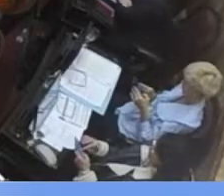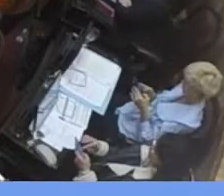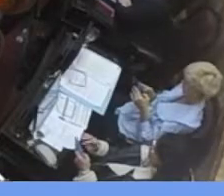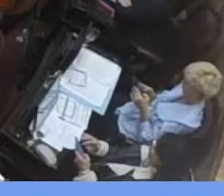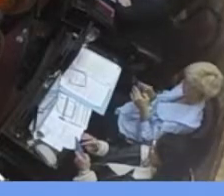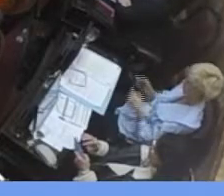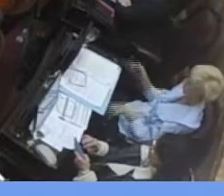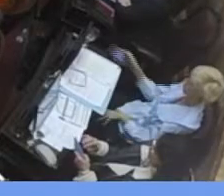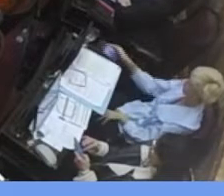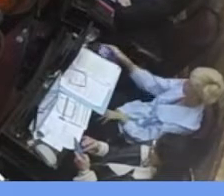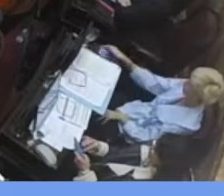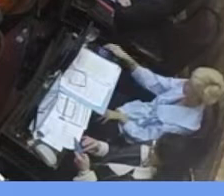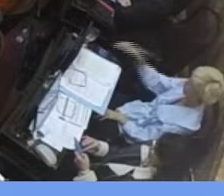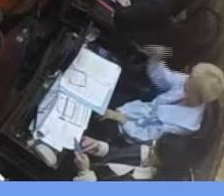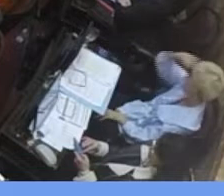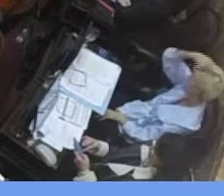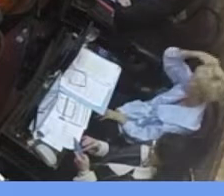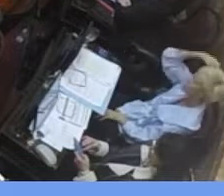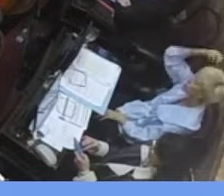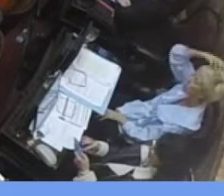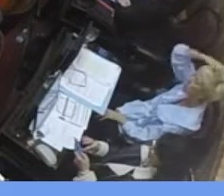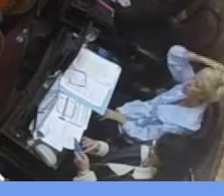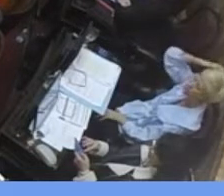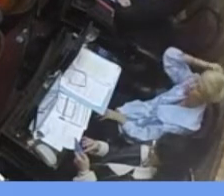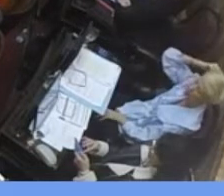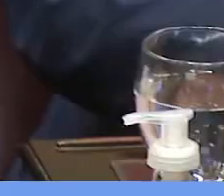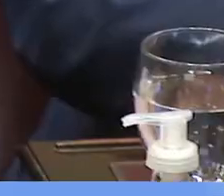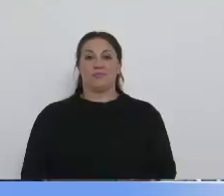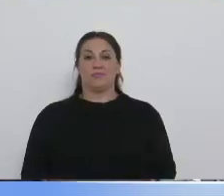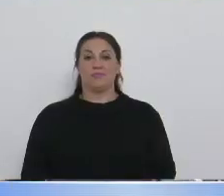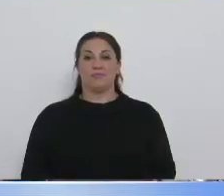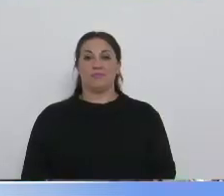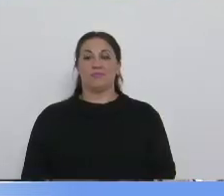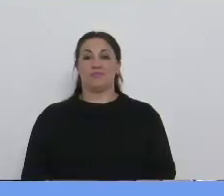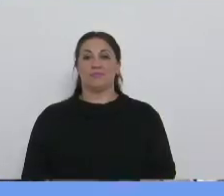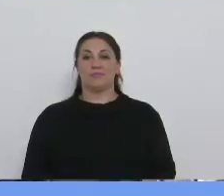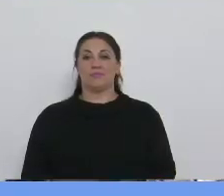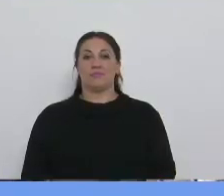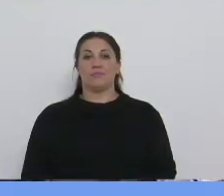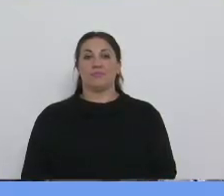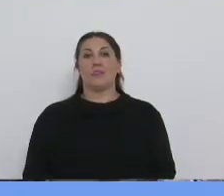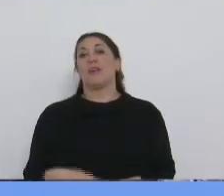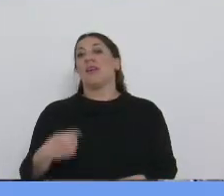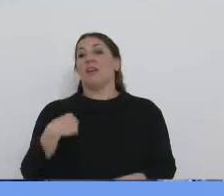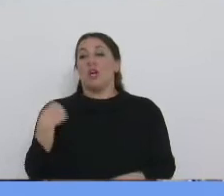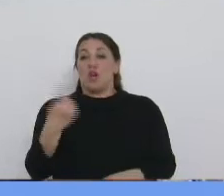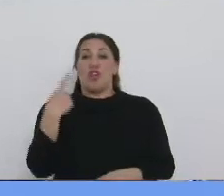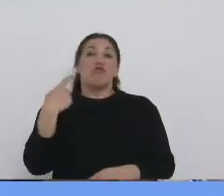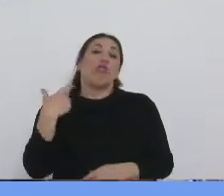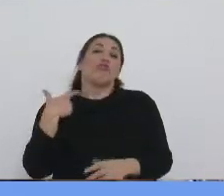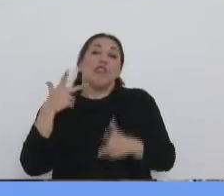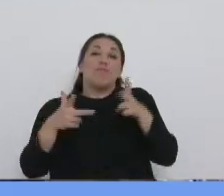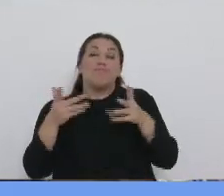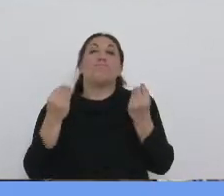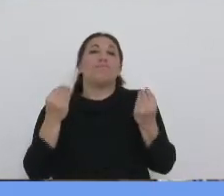muchas gracias señora presidenta es intervenciones al solo efecto de aclarar el